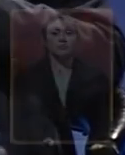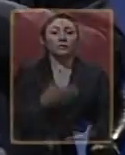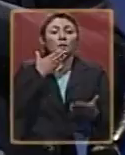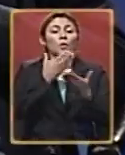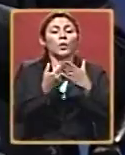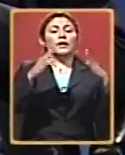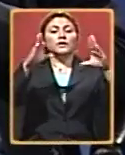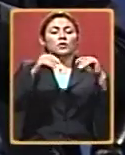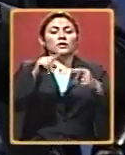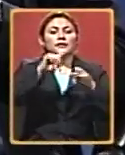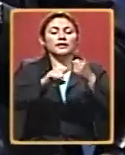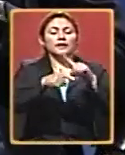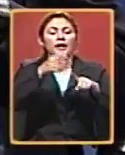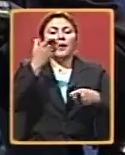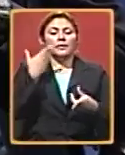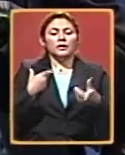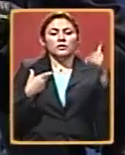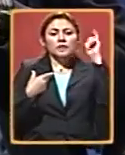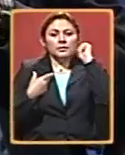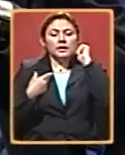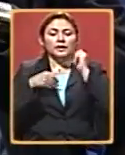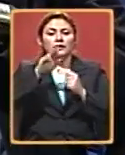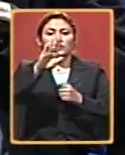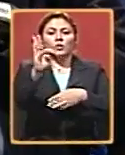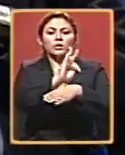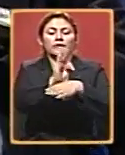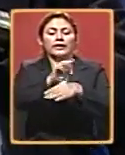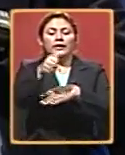Buenas noches, amigas y amigos de su TV, Canal 15.